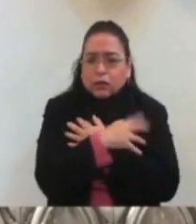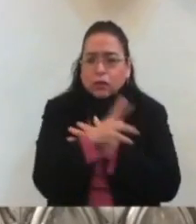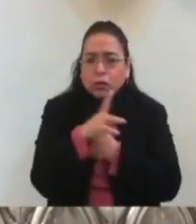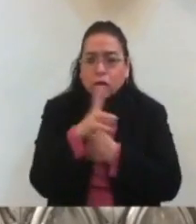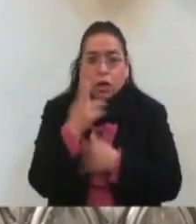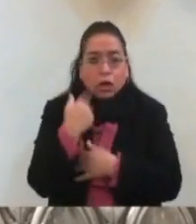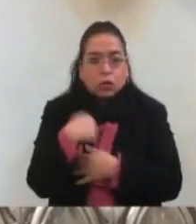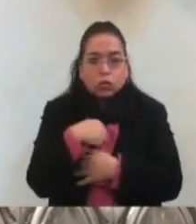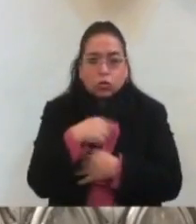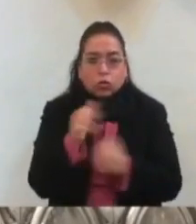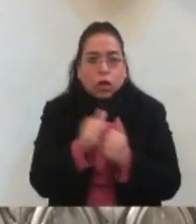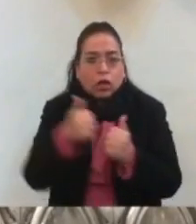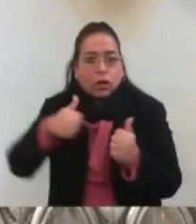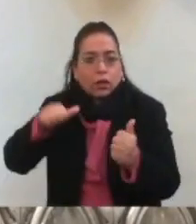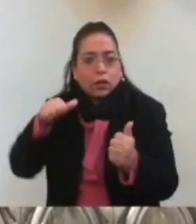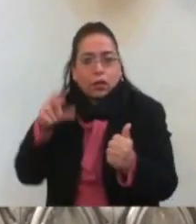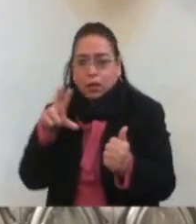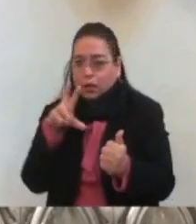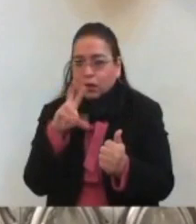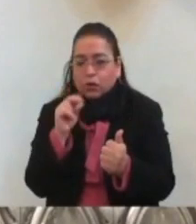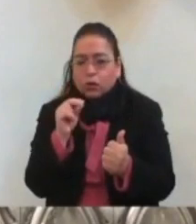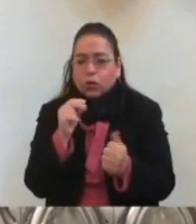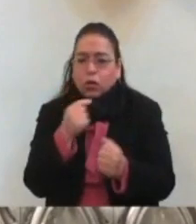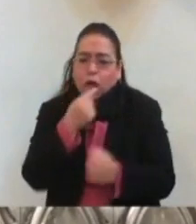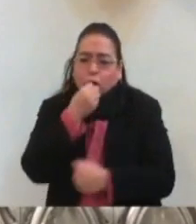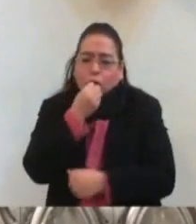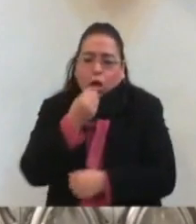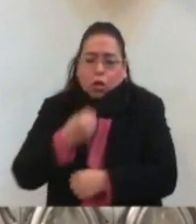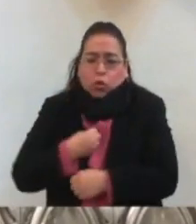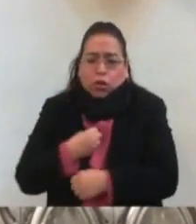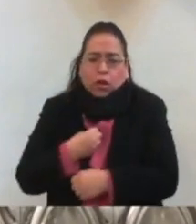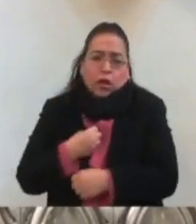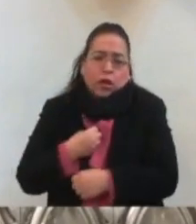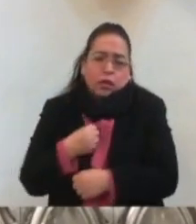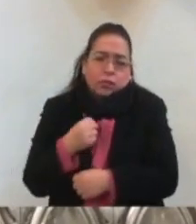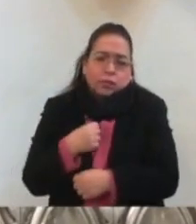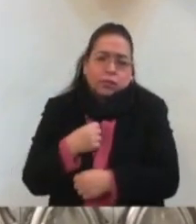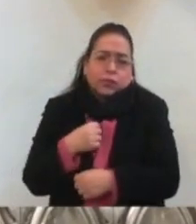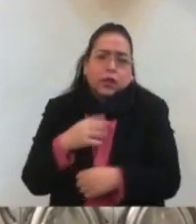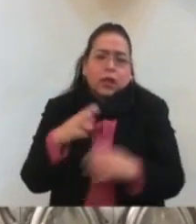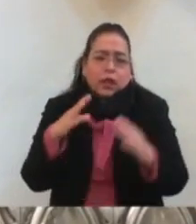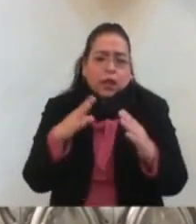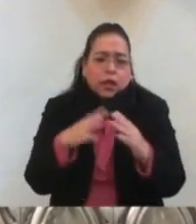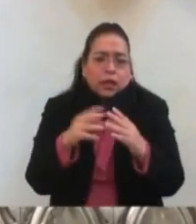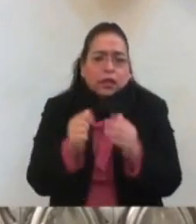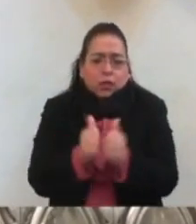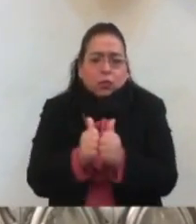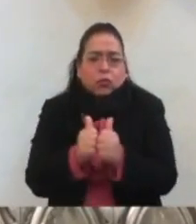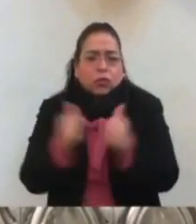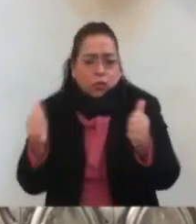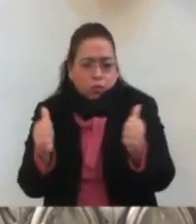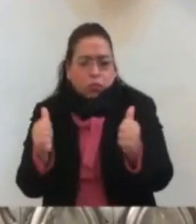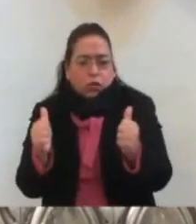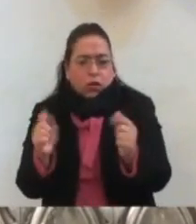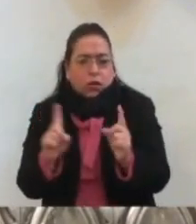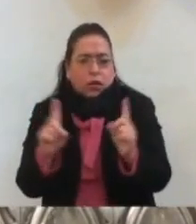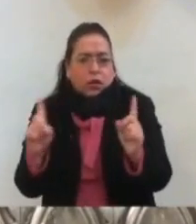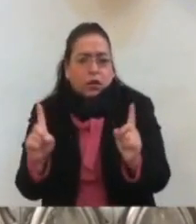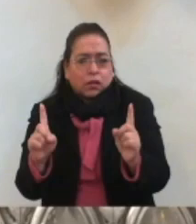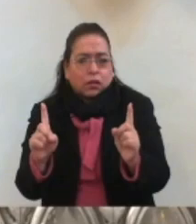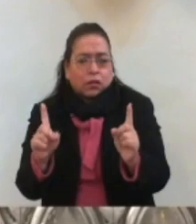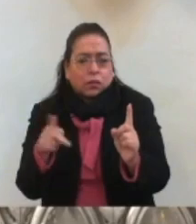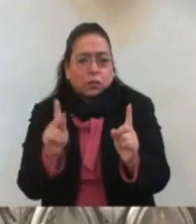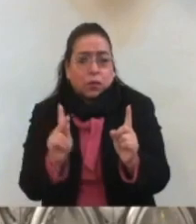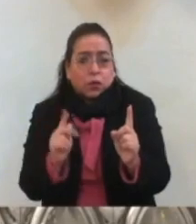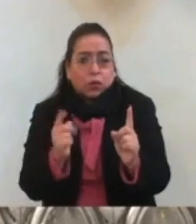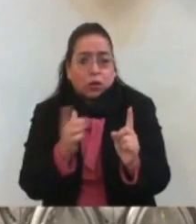aleje que aunque físicamente guardamos una distancia que el